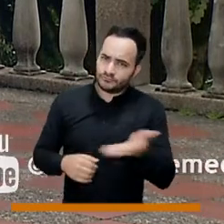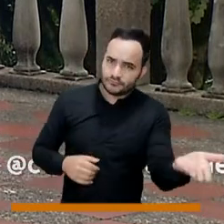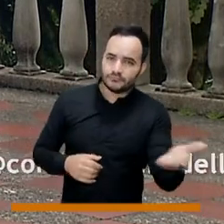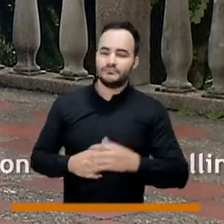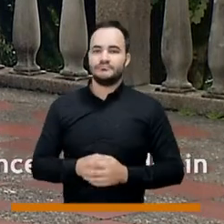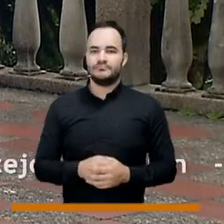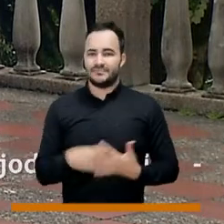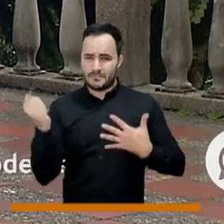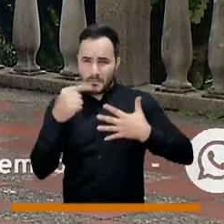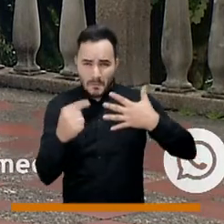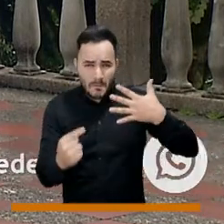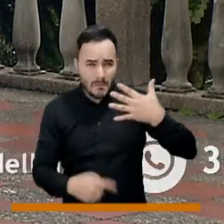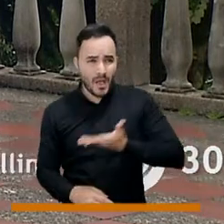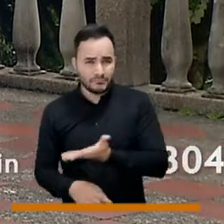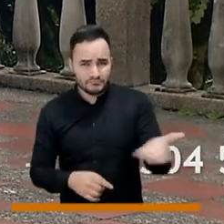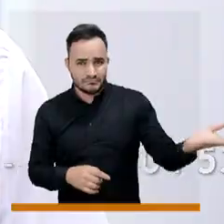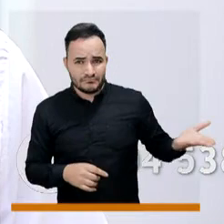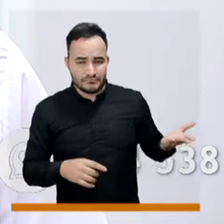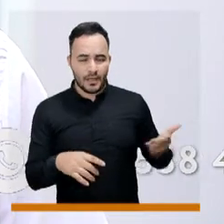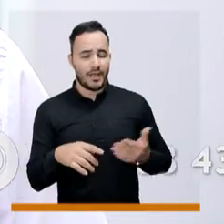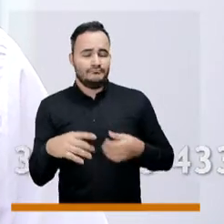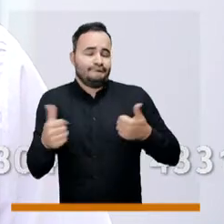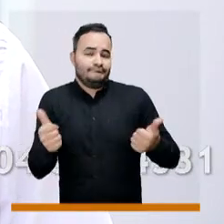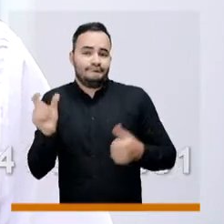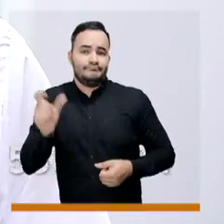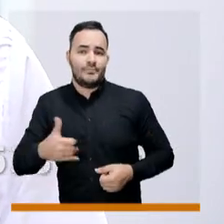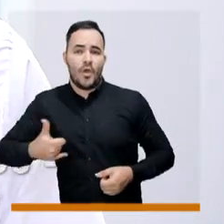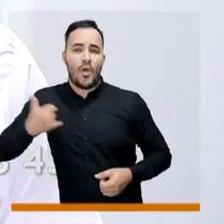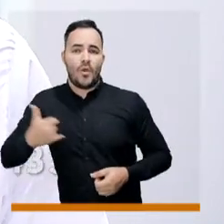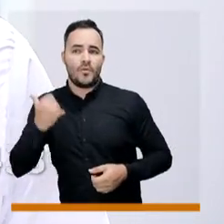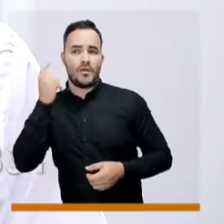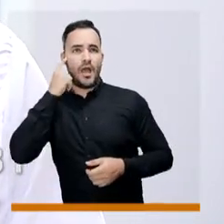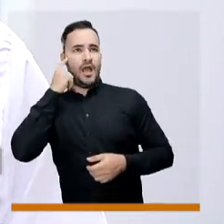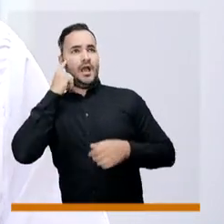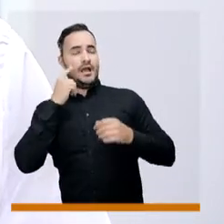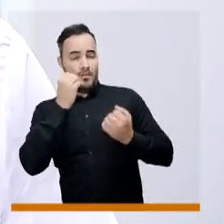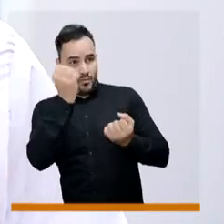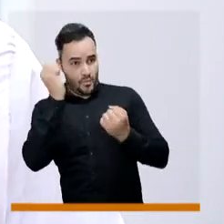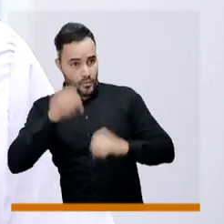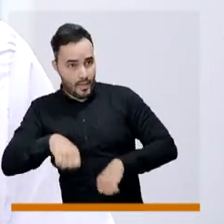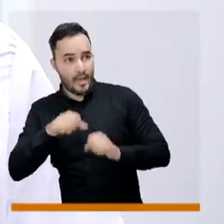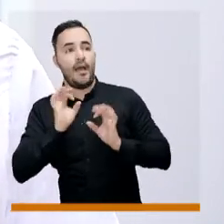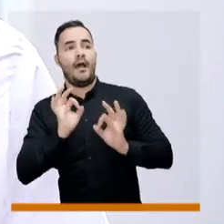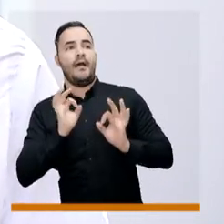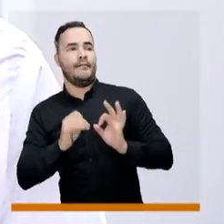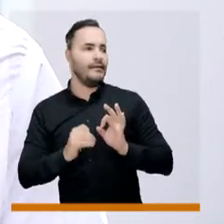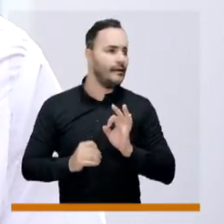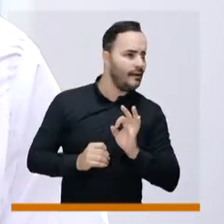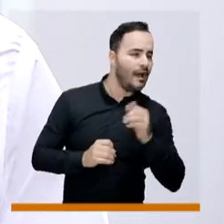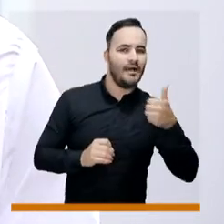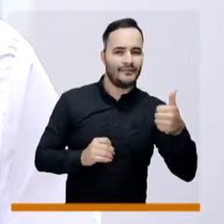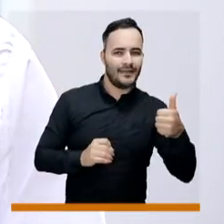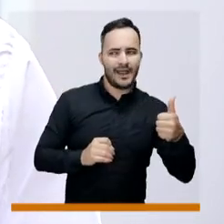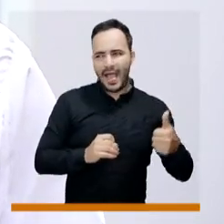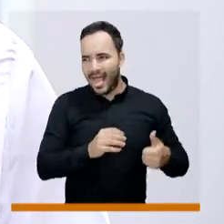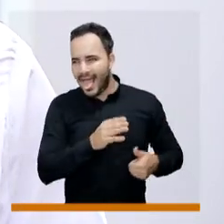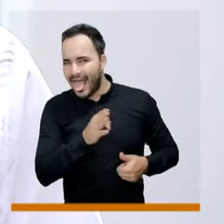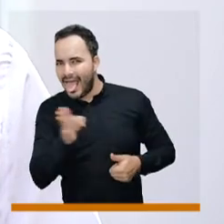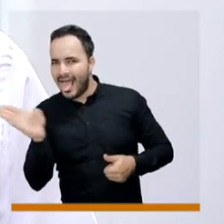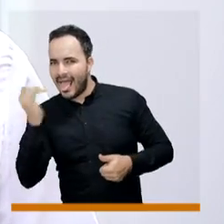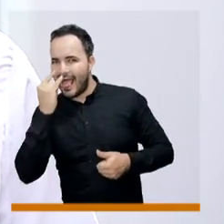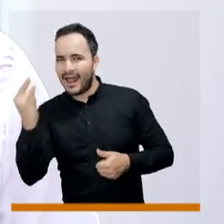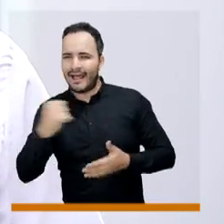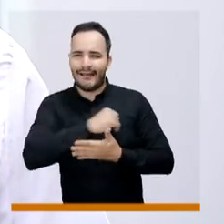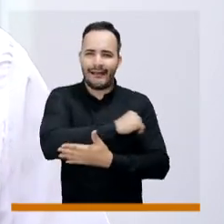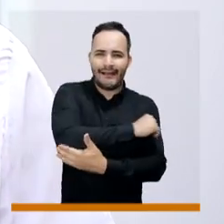decía el concejal, tener la posibilidad no solo de mirar, el tema en la esquina siempre va a